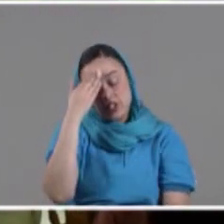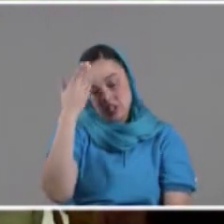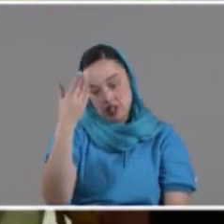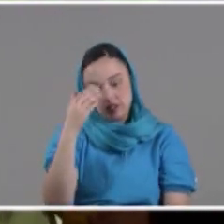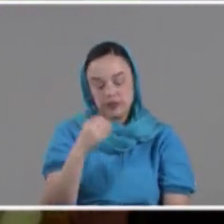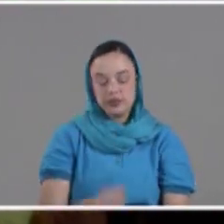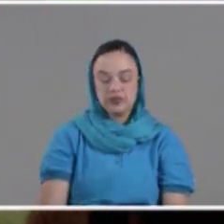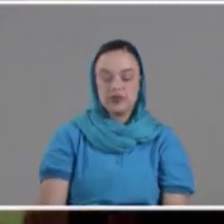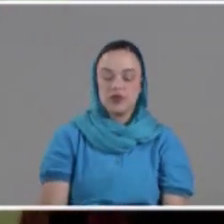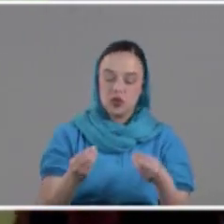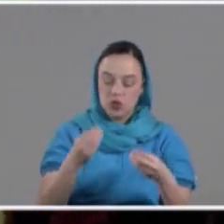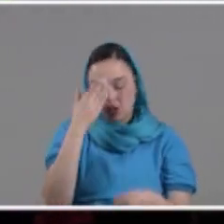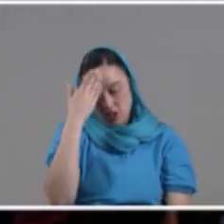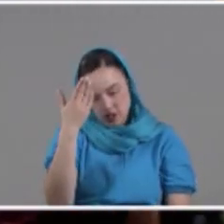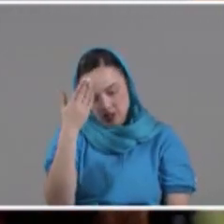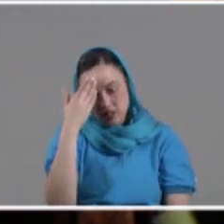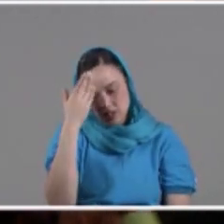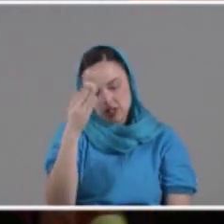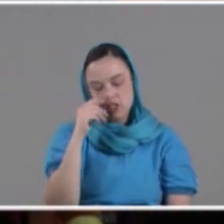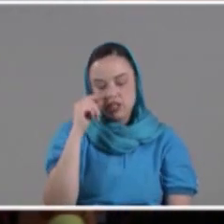muchas gracias